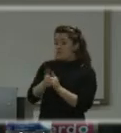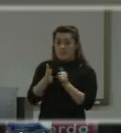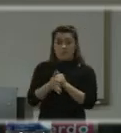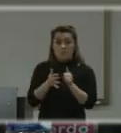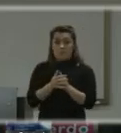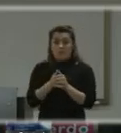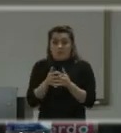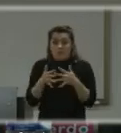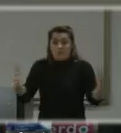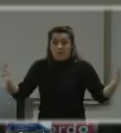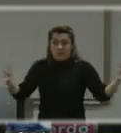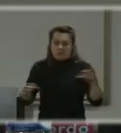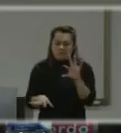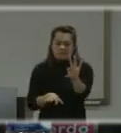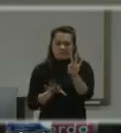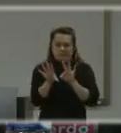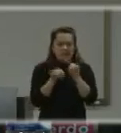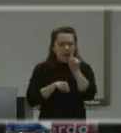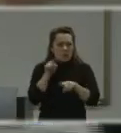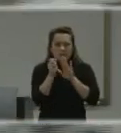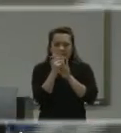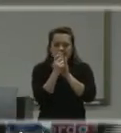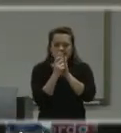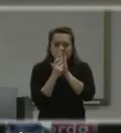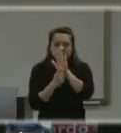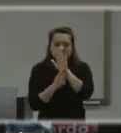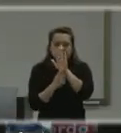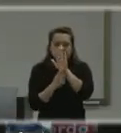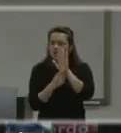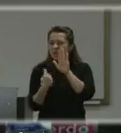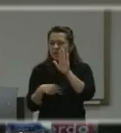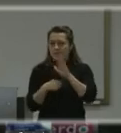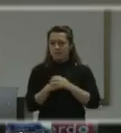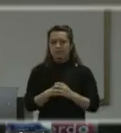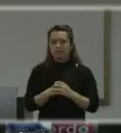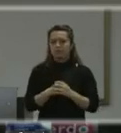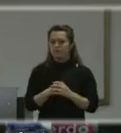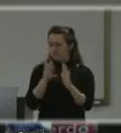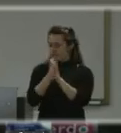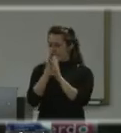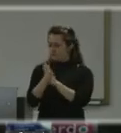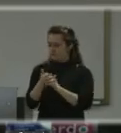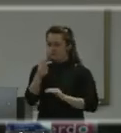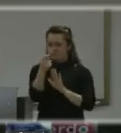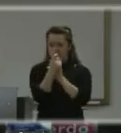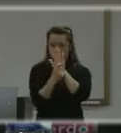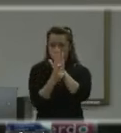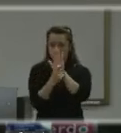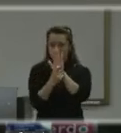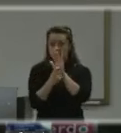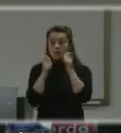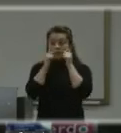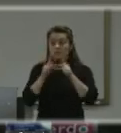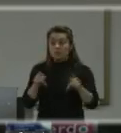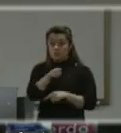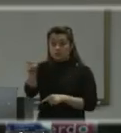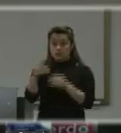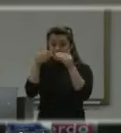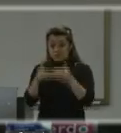informe, pero solamente voy a rescatar algunos datos y es los siguientes. En la población con